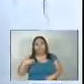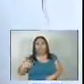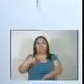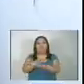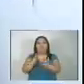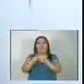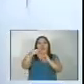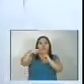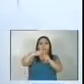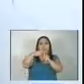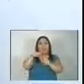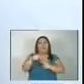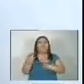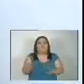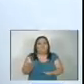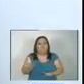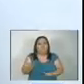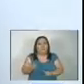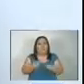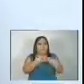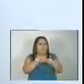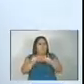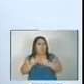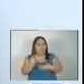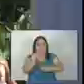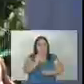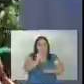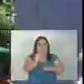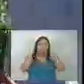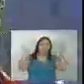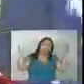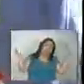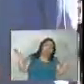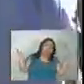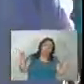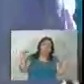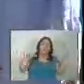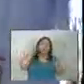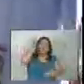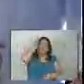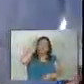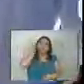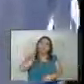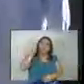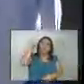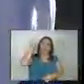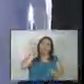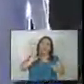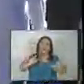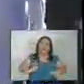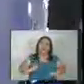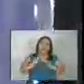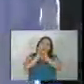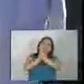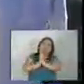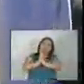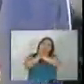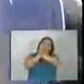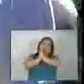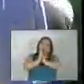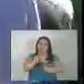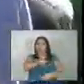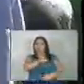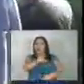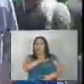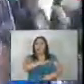Cuscatlán. En sus manos lleva varias imágenes del niño Dios, en quien ha puesto su fe para que se puedan cumplir sus peticiones y la